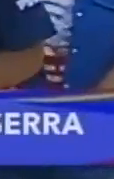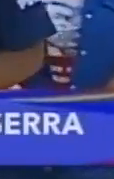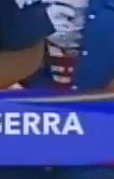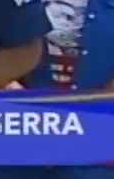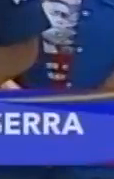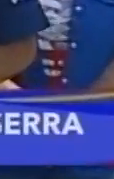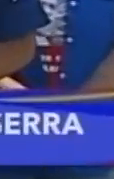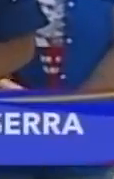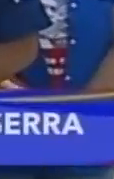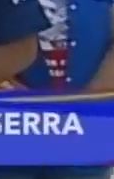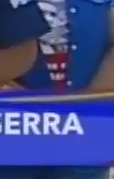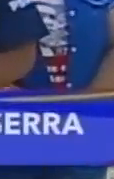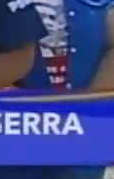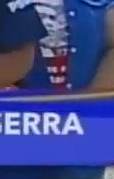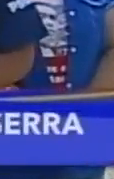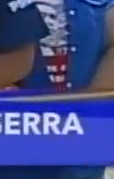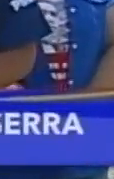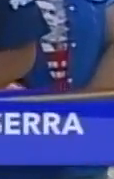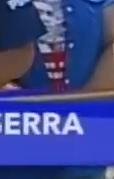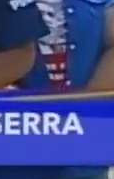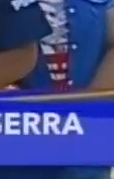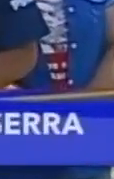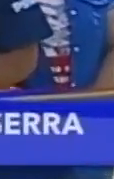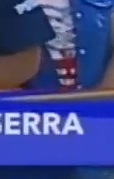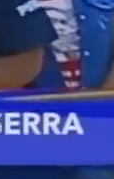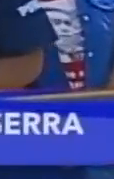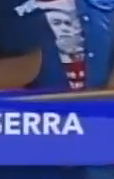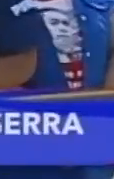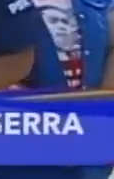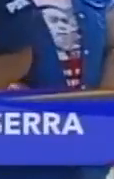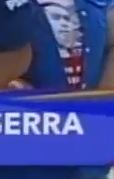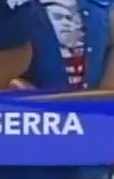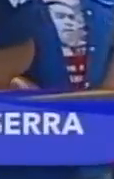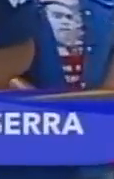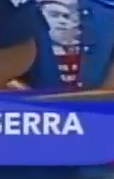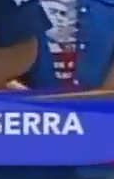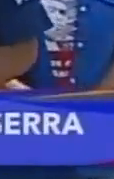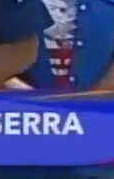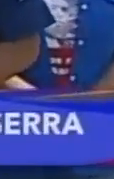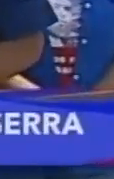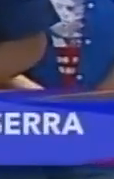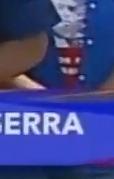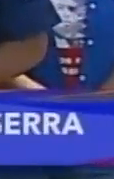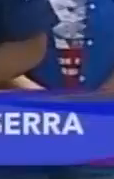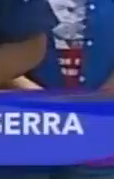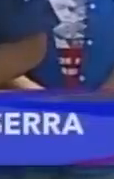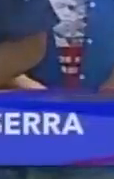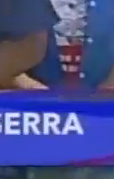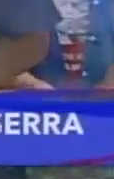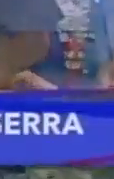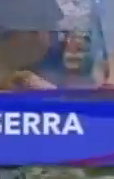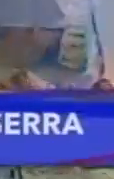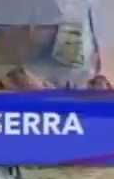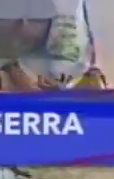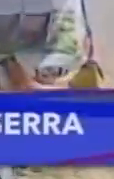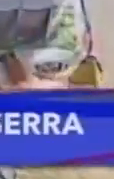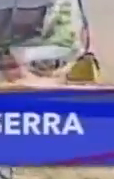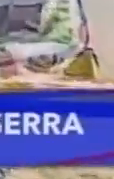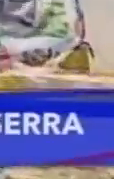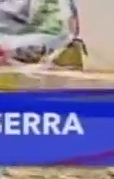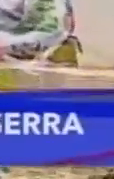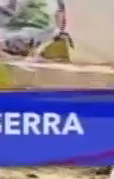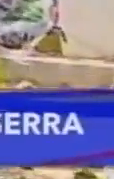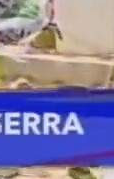que debemos llevar los alimentos a nuestros niños y nuestras niñas en desayuno, almuerzo y merienda, y la mayoría de esos alimentos deberían